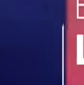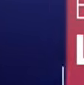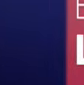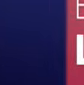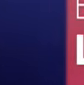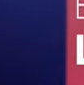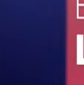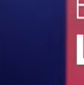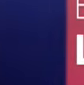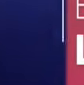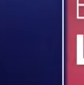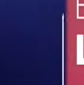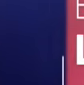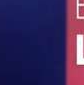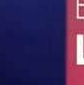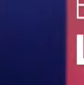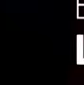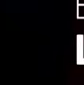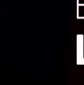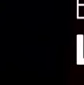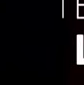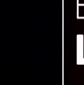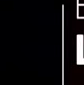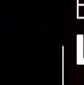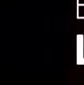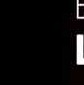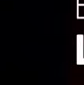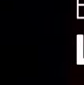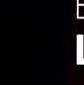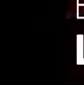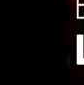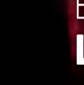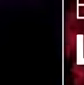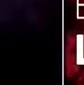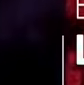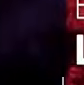El fuego sigue devorando los bosques bolivianos.